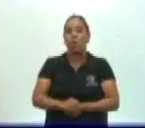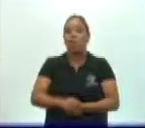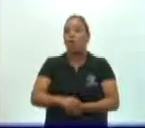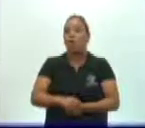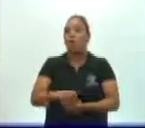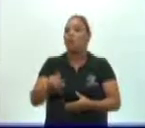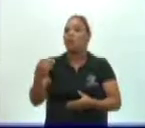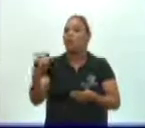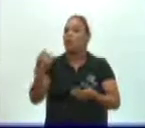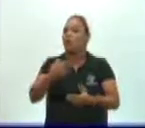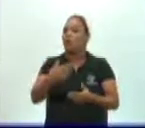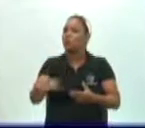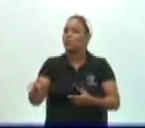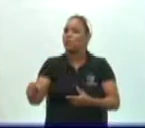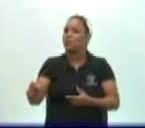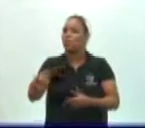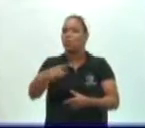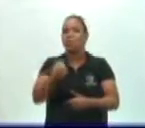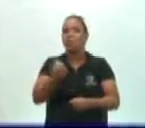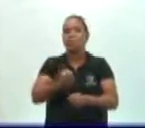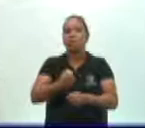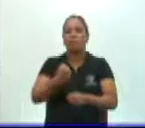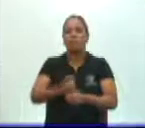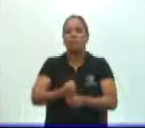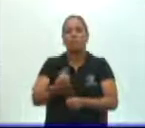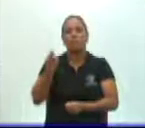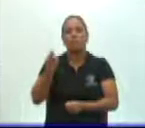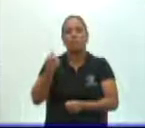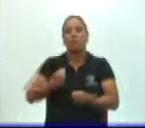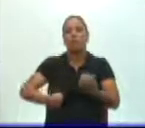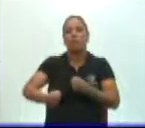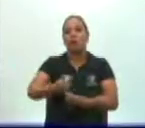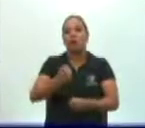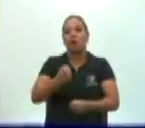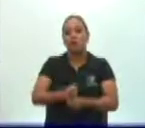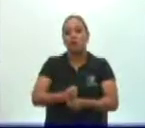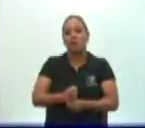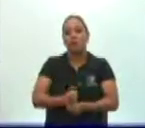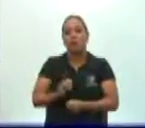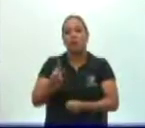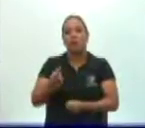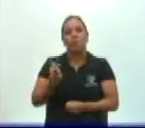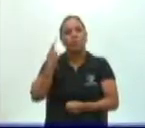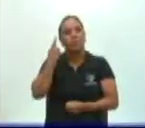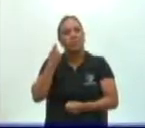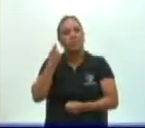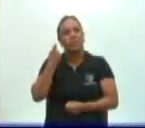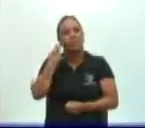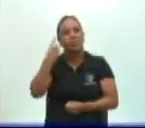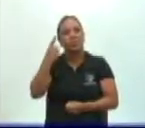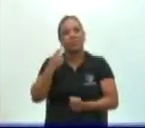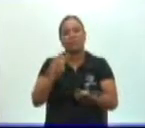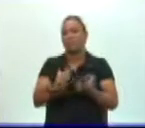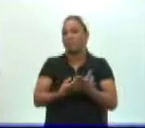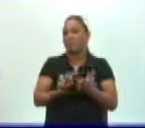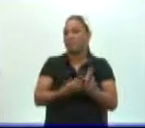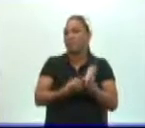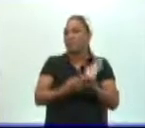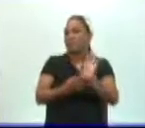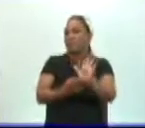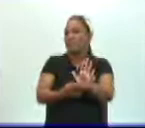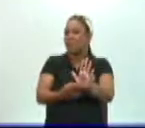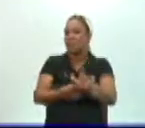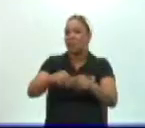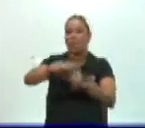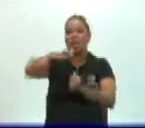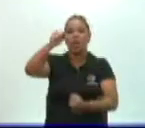obreros y la necesidad de un cambio, de una transición, aspecto que queda evidenciado en la Comuna de París como hecho